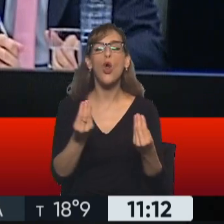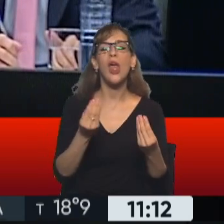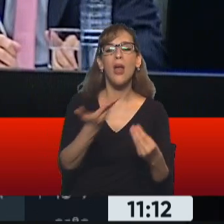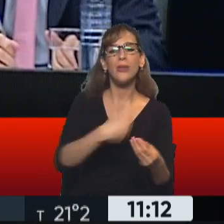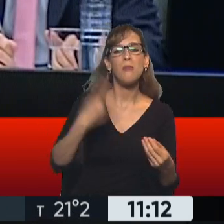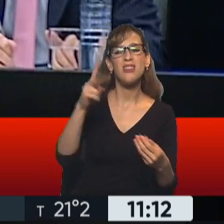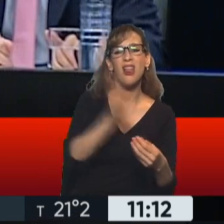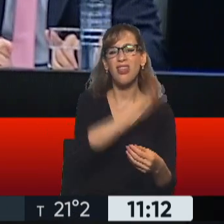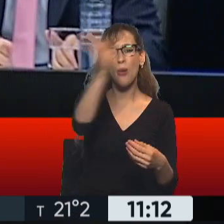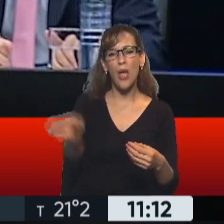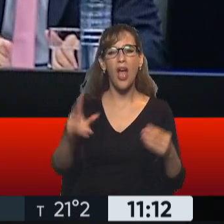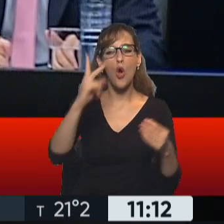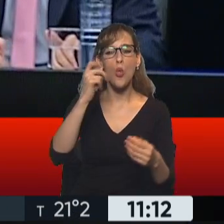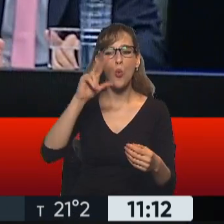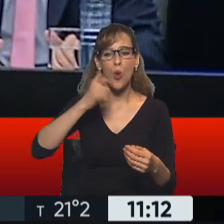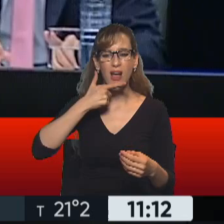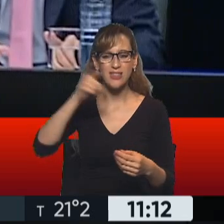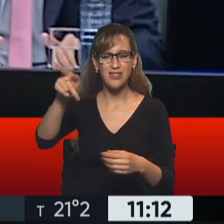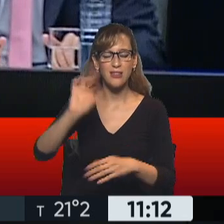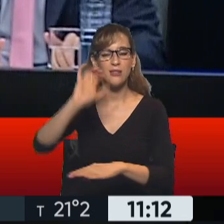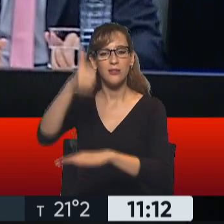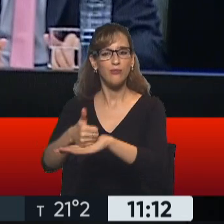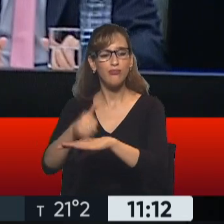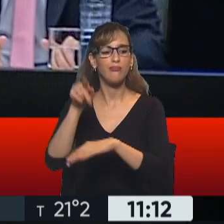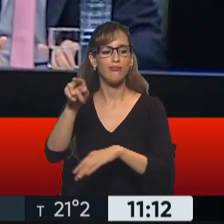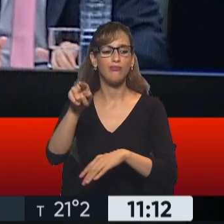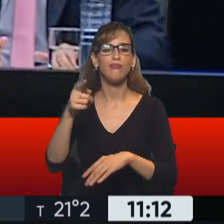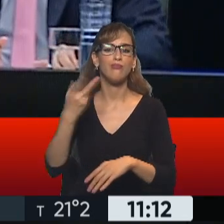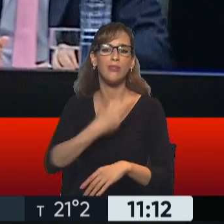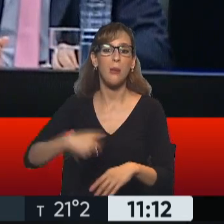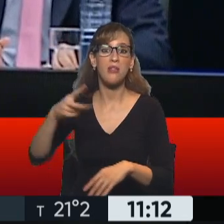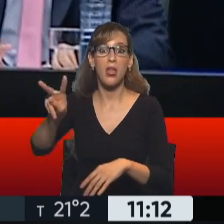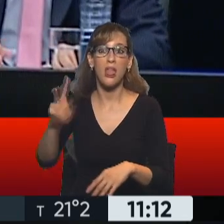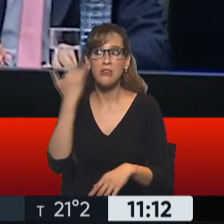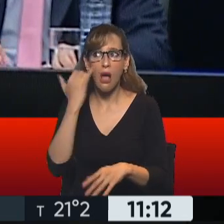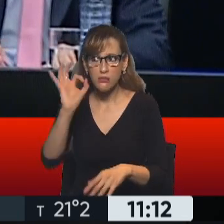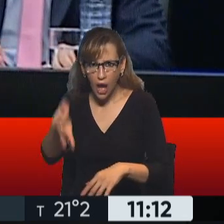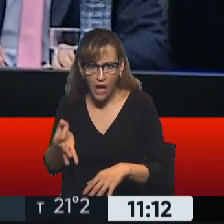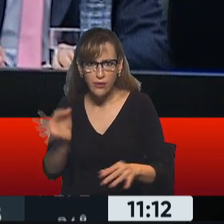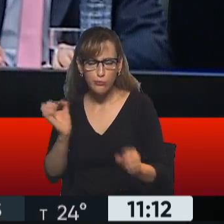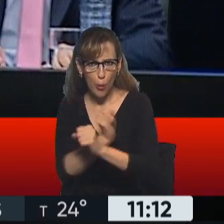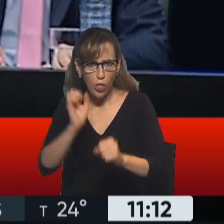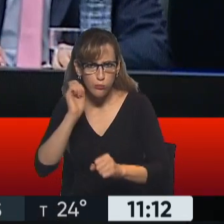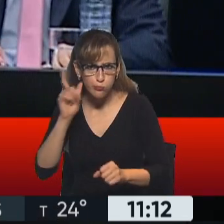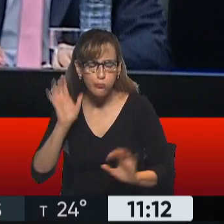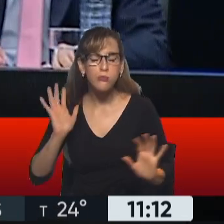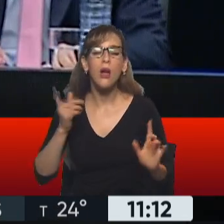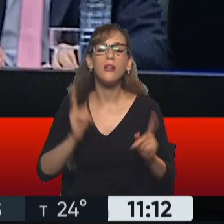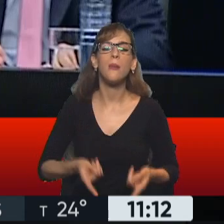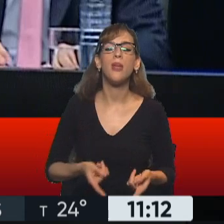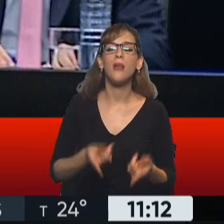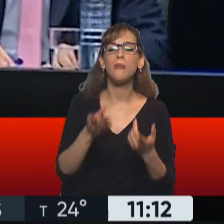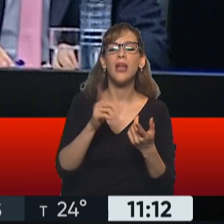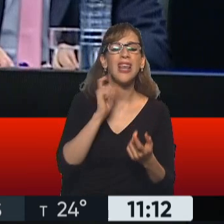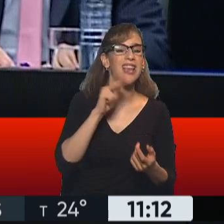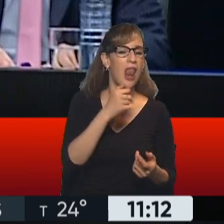una comunicación para tener el aval de la vicepresidenta. Y en ese marco, asociando lo que decía Liliana, el